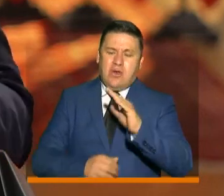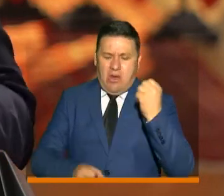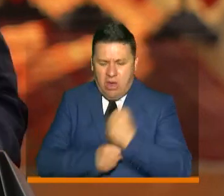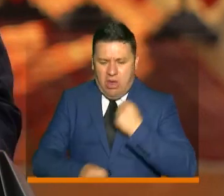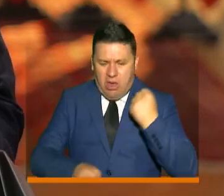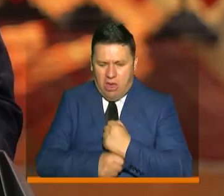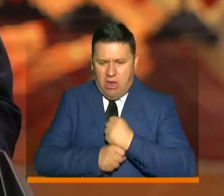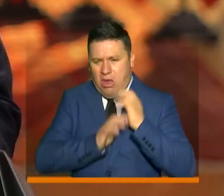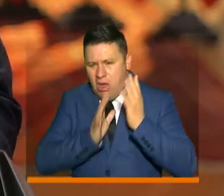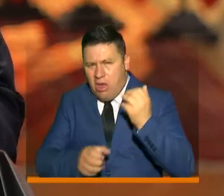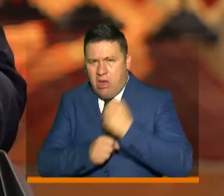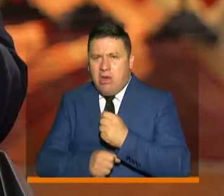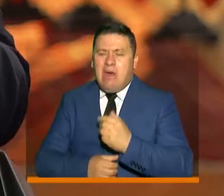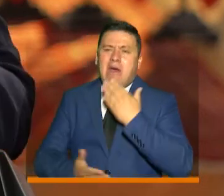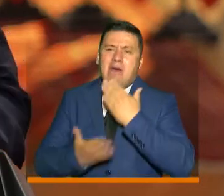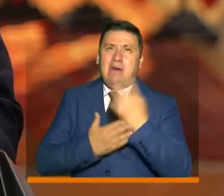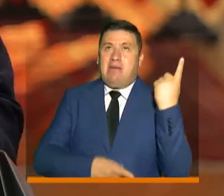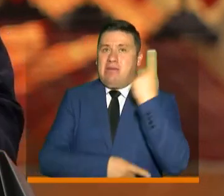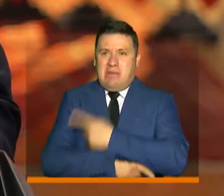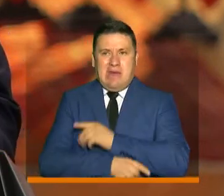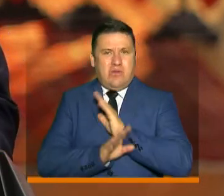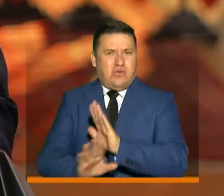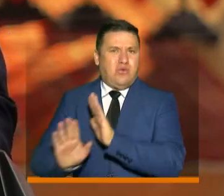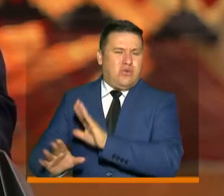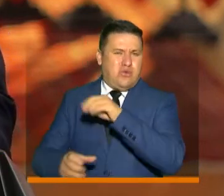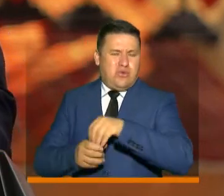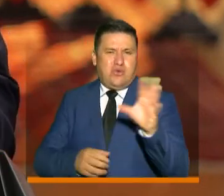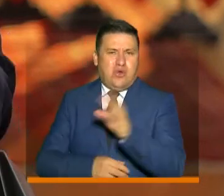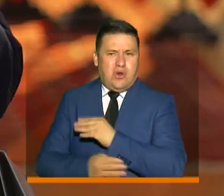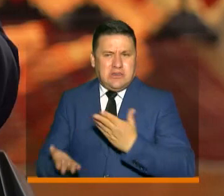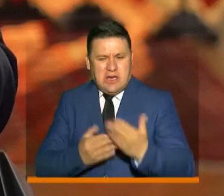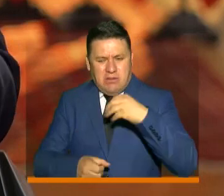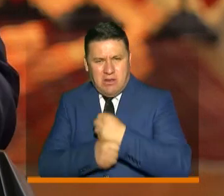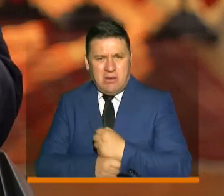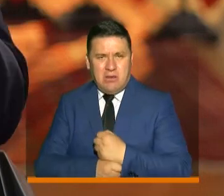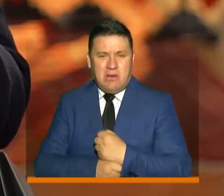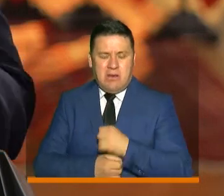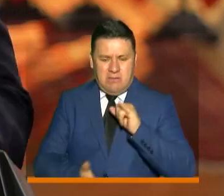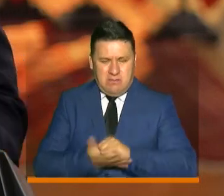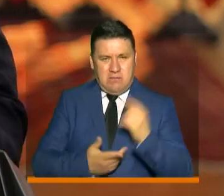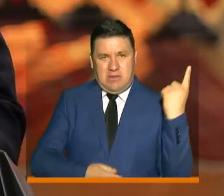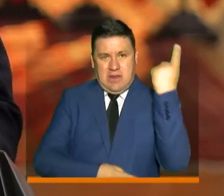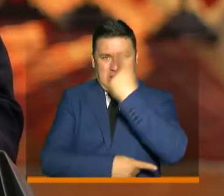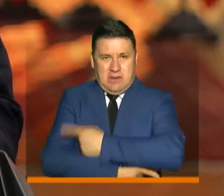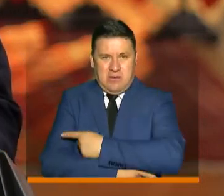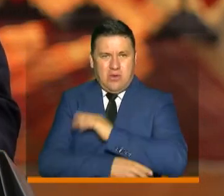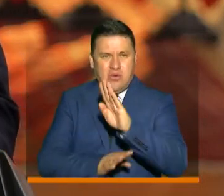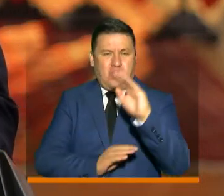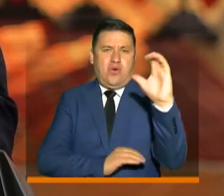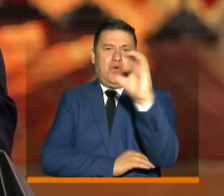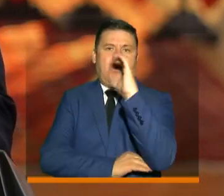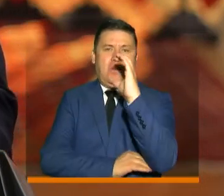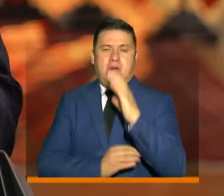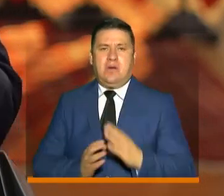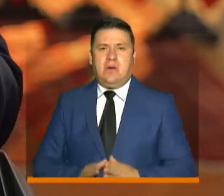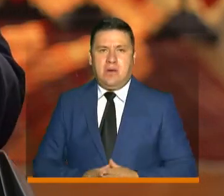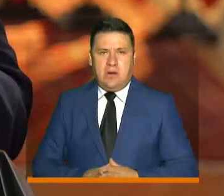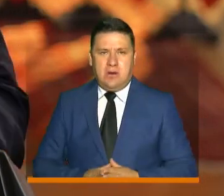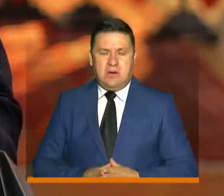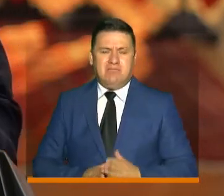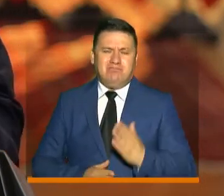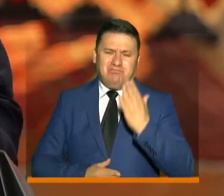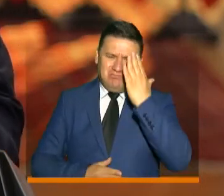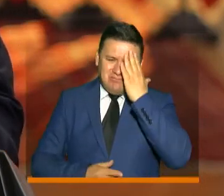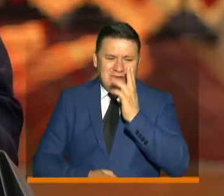en las cadenas de abastecimiento y la provisión de servicios que este sea el día de colombia a